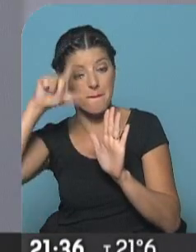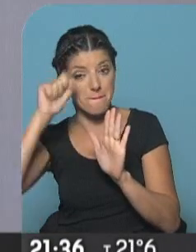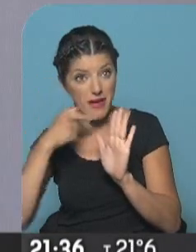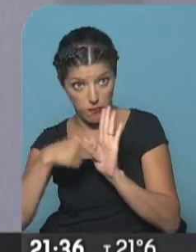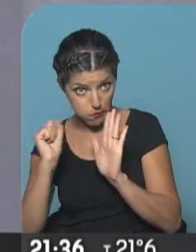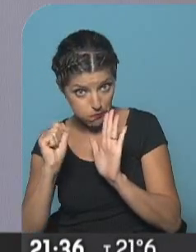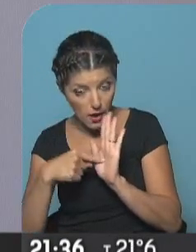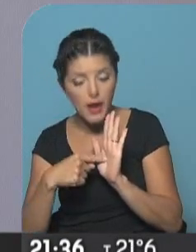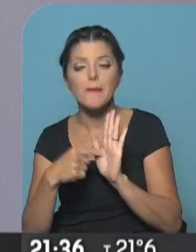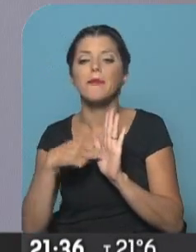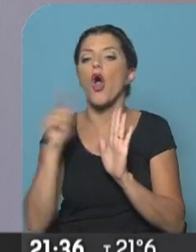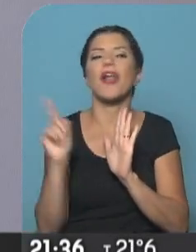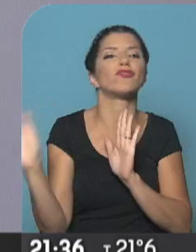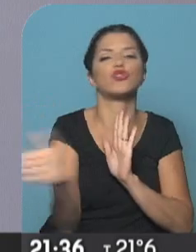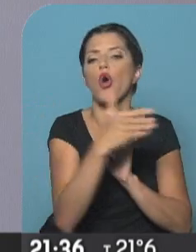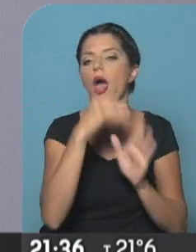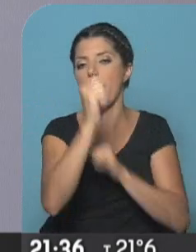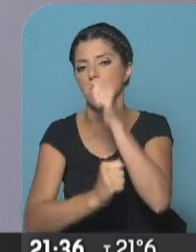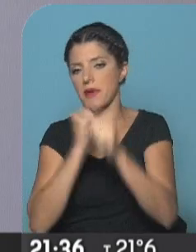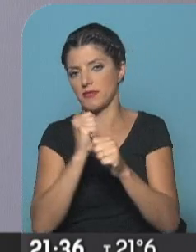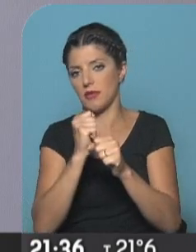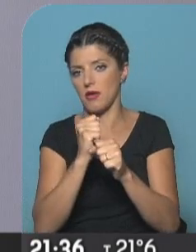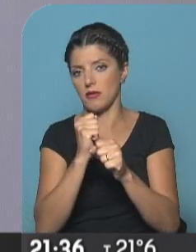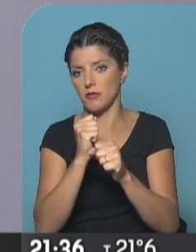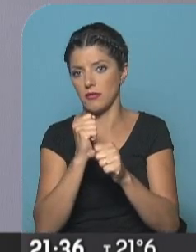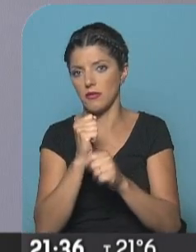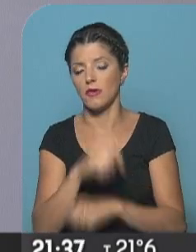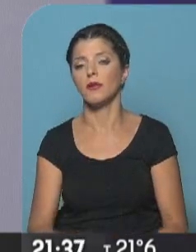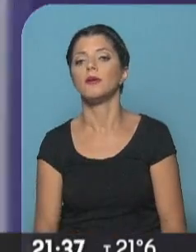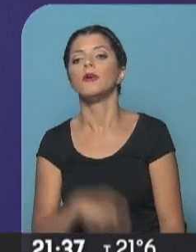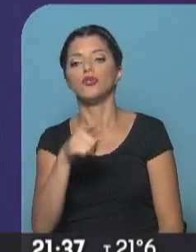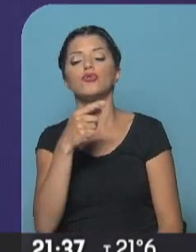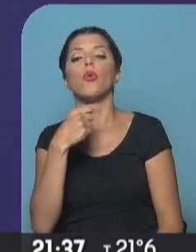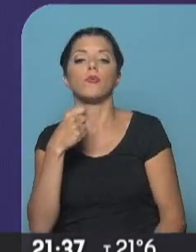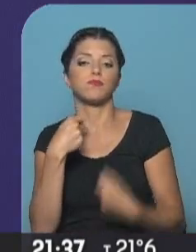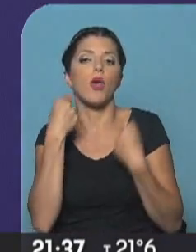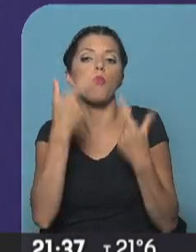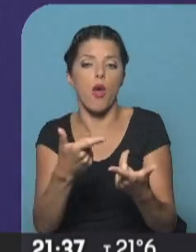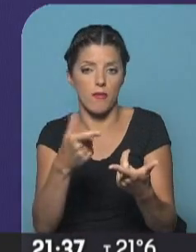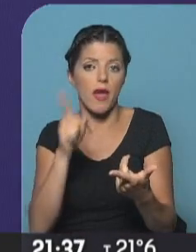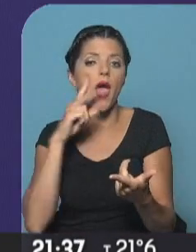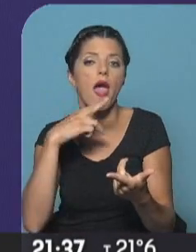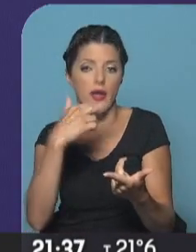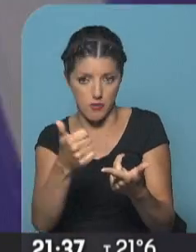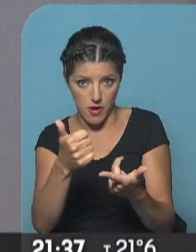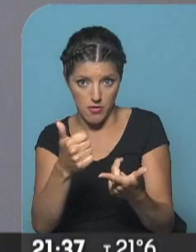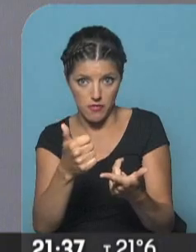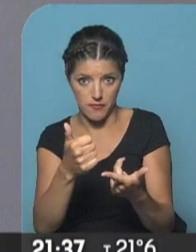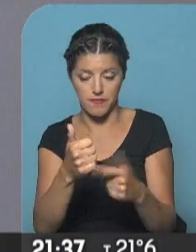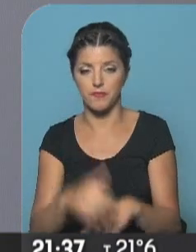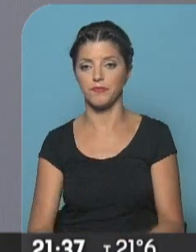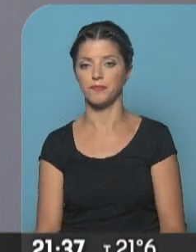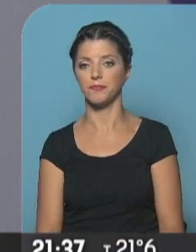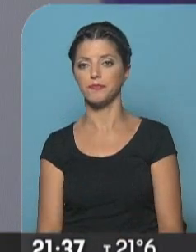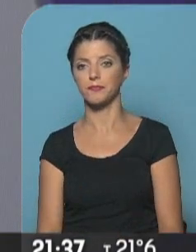ahora para todas las empresas estaría planteándose una devolución que veremos bastante inmediata de el IVA